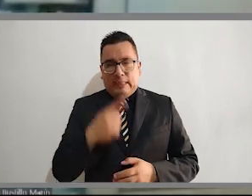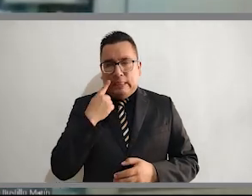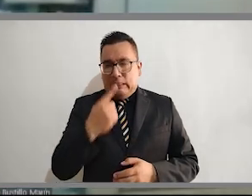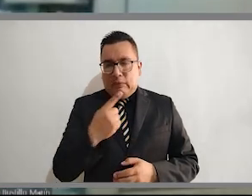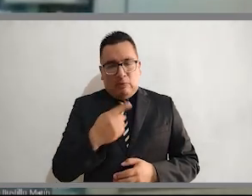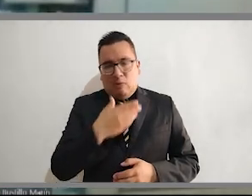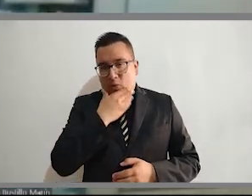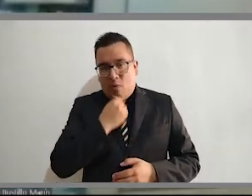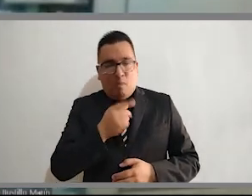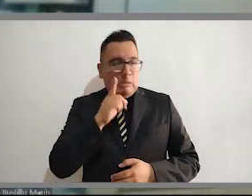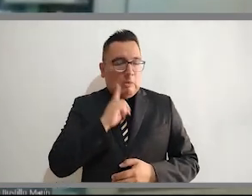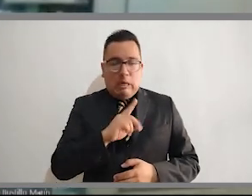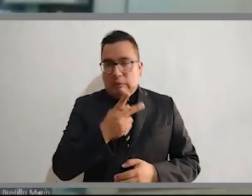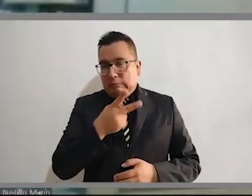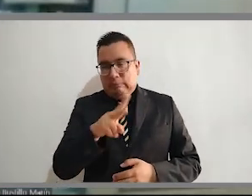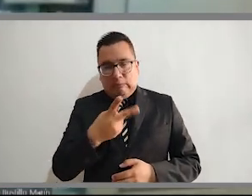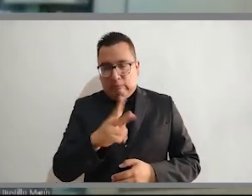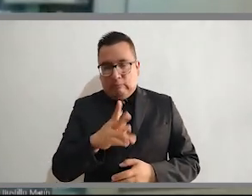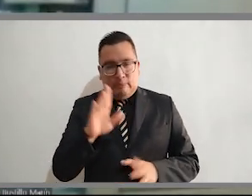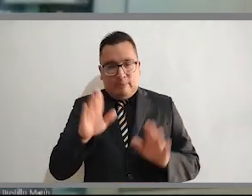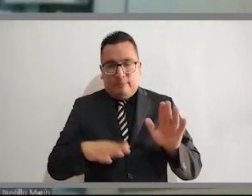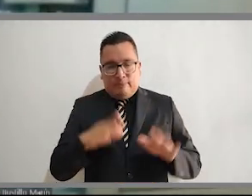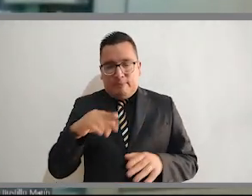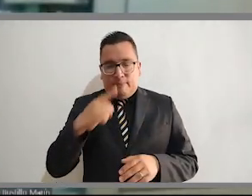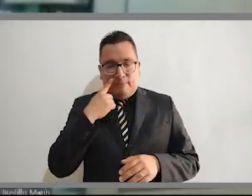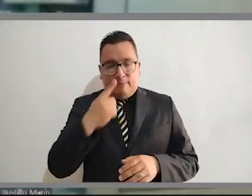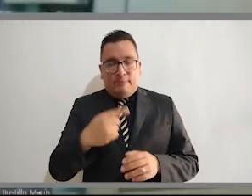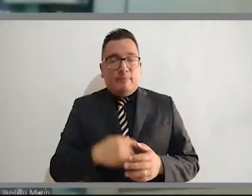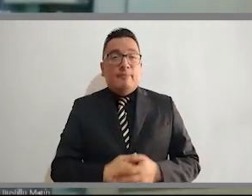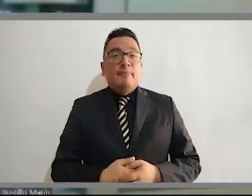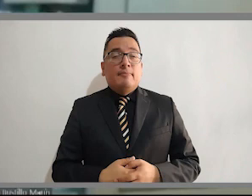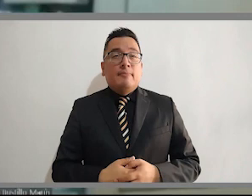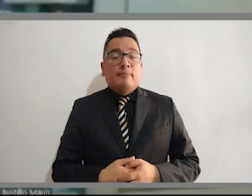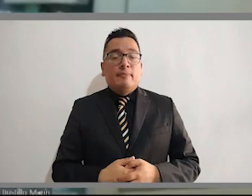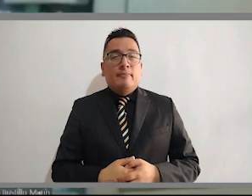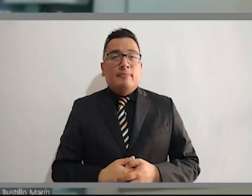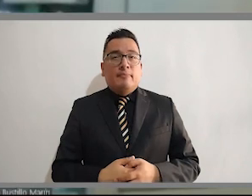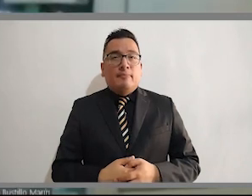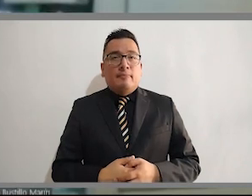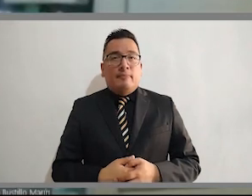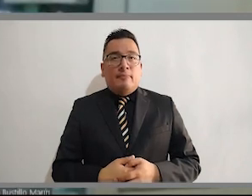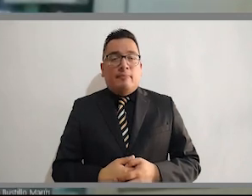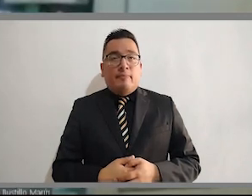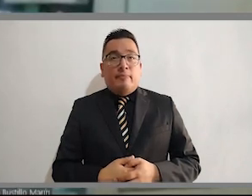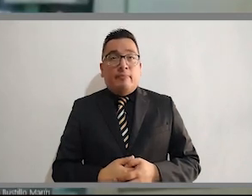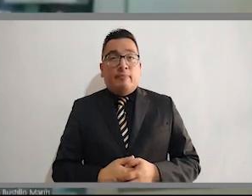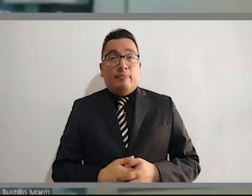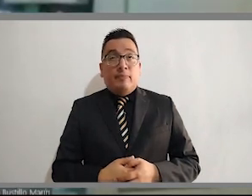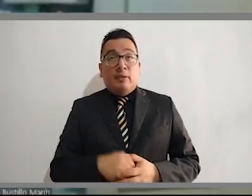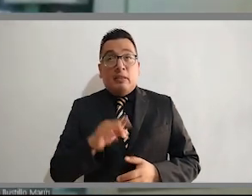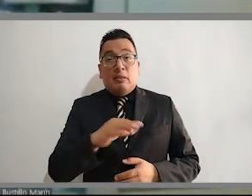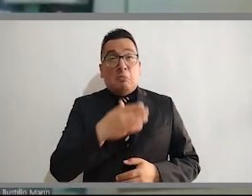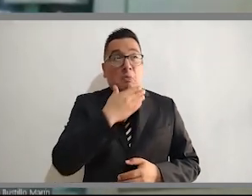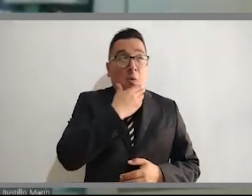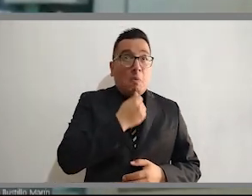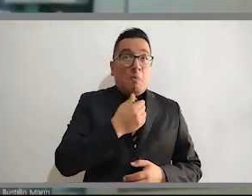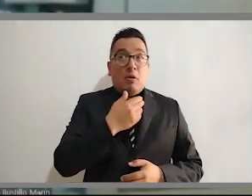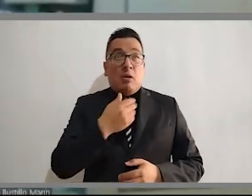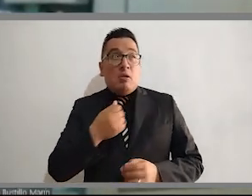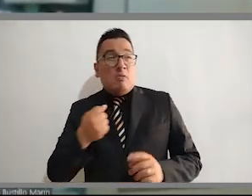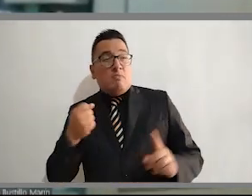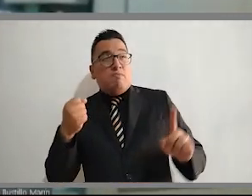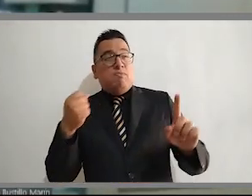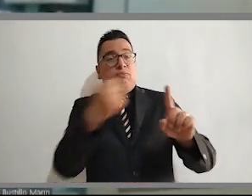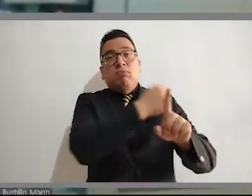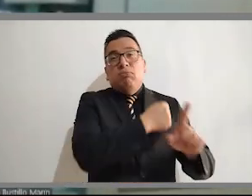y se da también a hombres y mujeres de manera general, por ejemplo, cuando hay una agresión física a un hombre, por